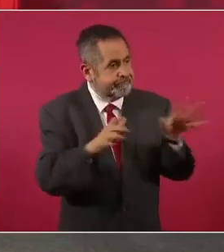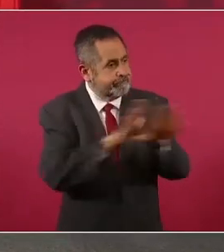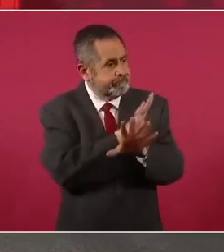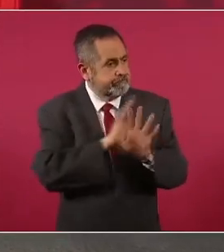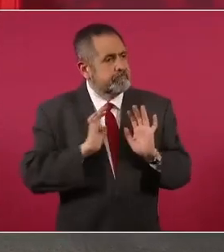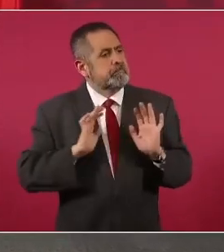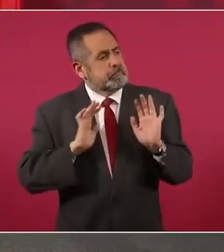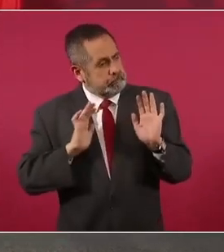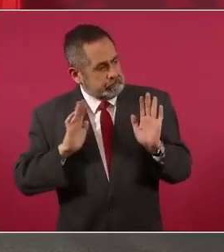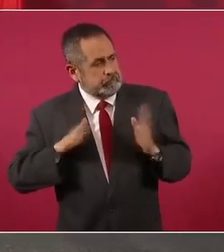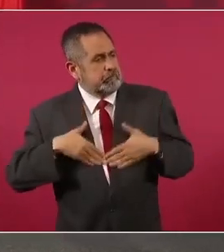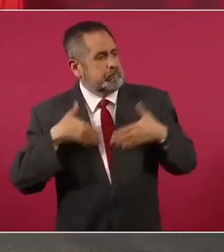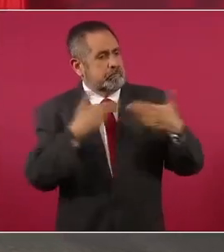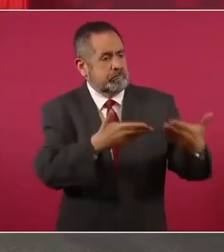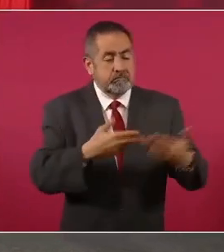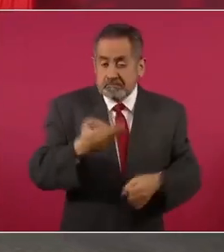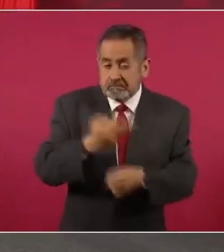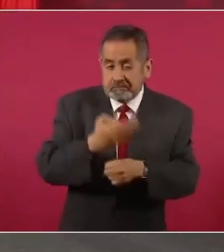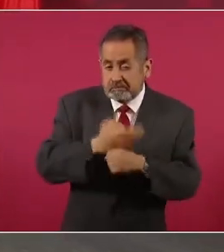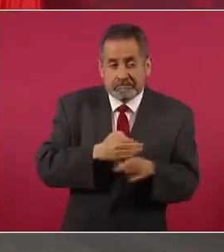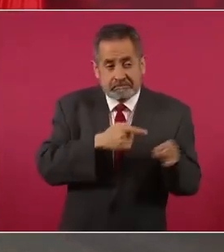no como está ahora,